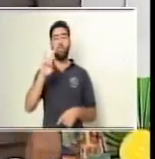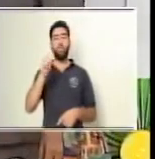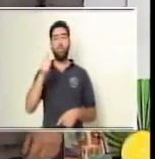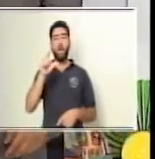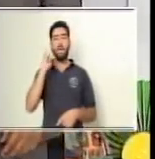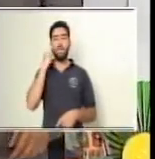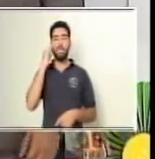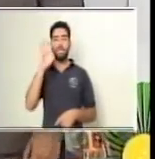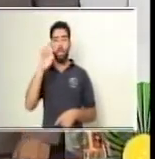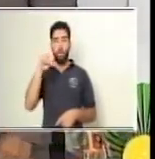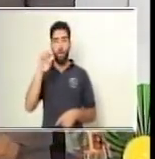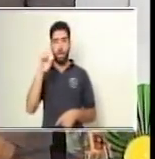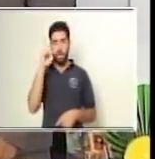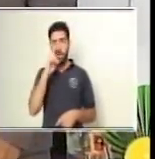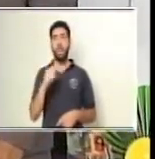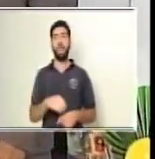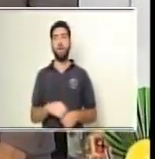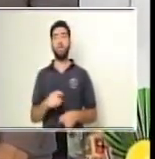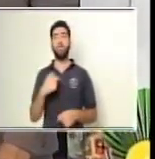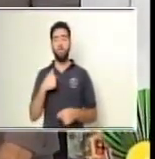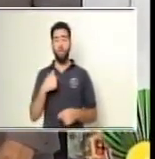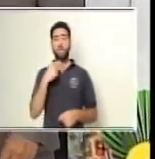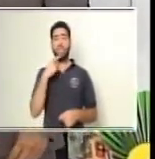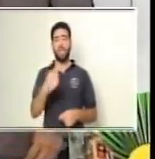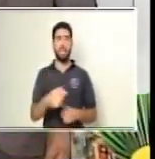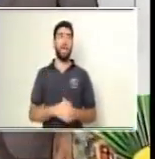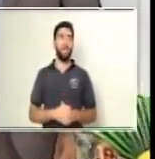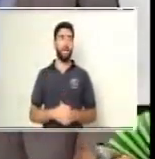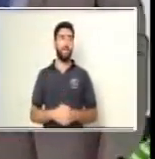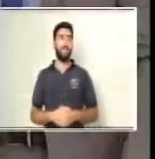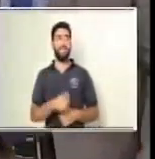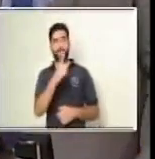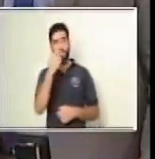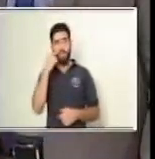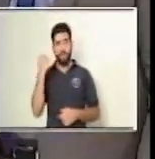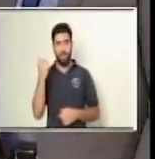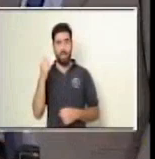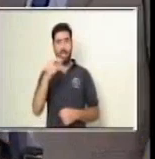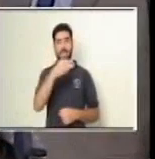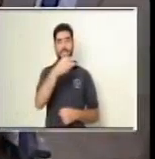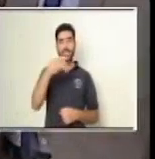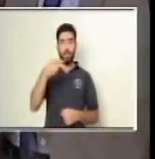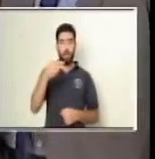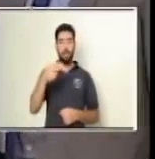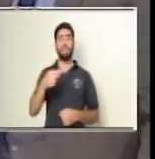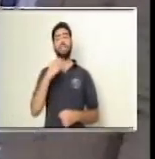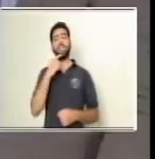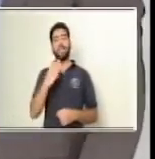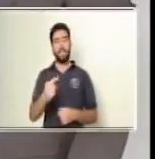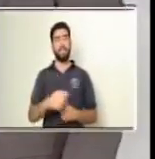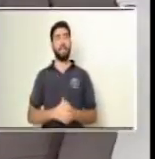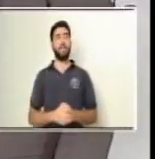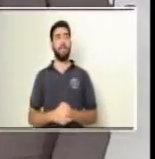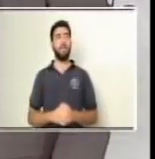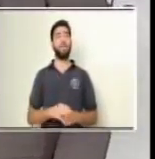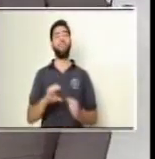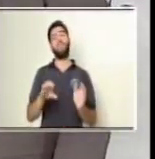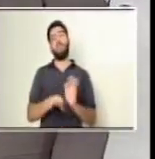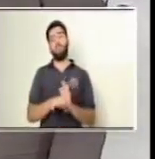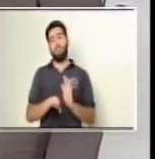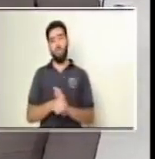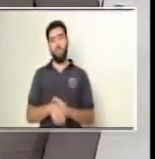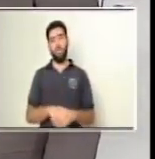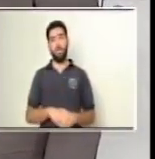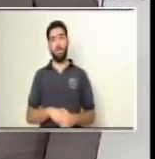Como decía al inicio, este signo de igualdad nos indica que los elementos que